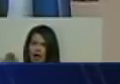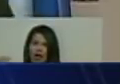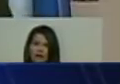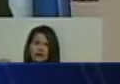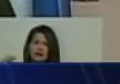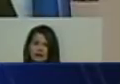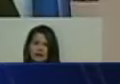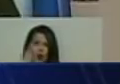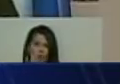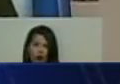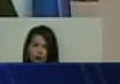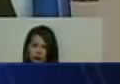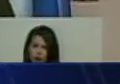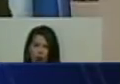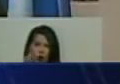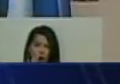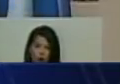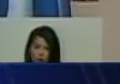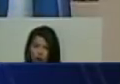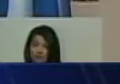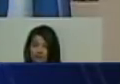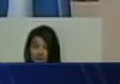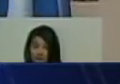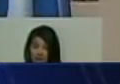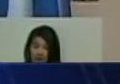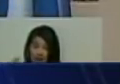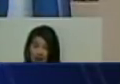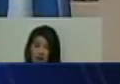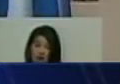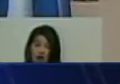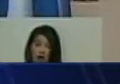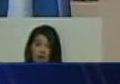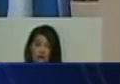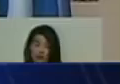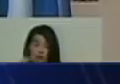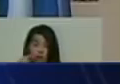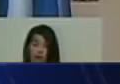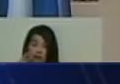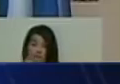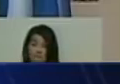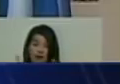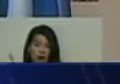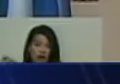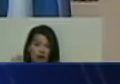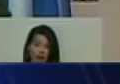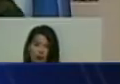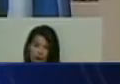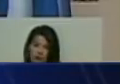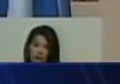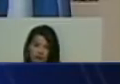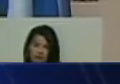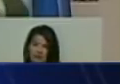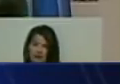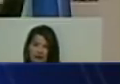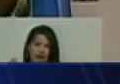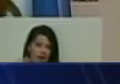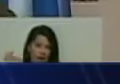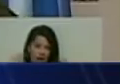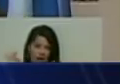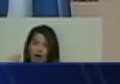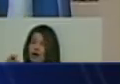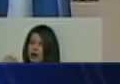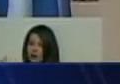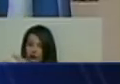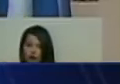la corrupción como un arma para sacar ventaja política, pero sin resultados de ninguna institución y